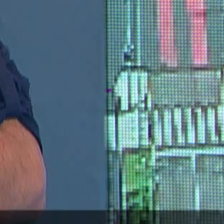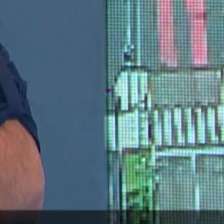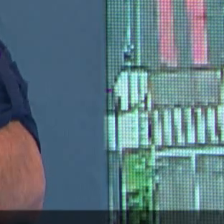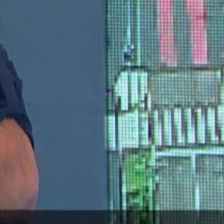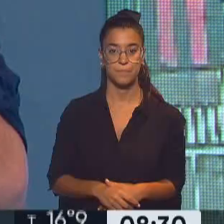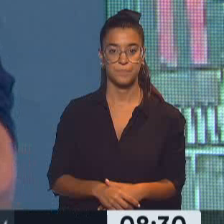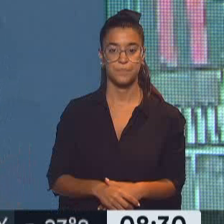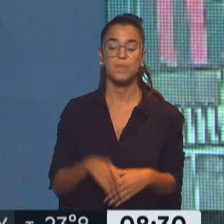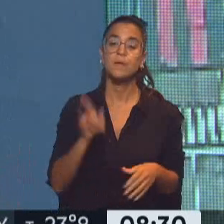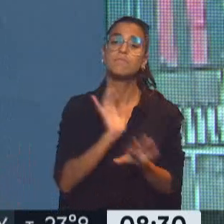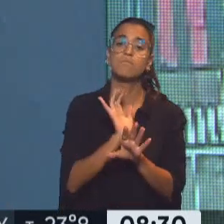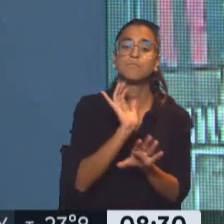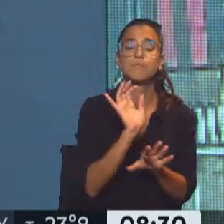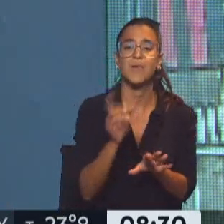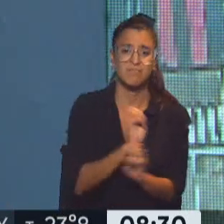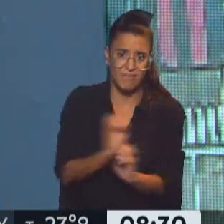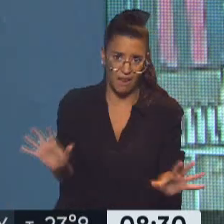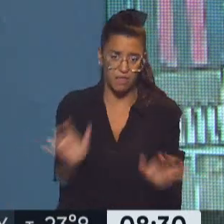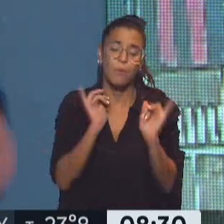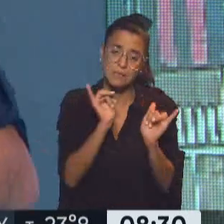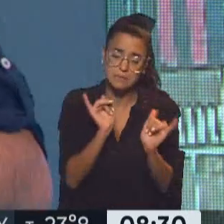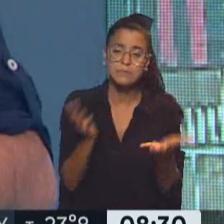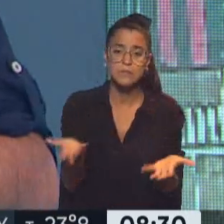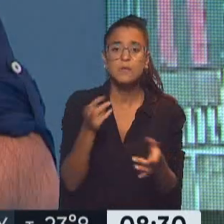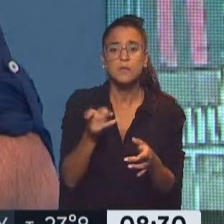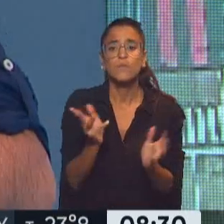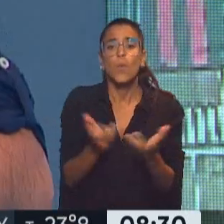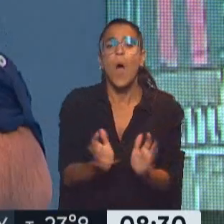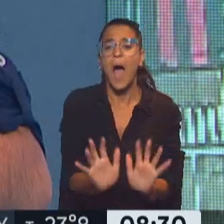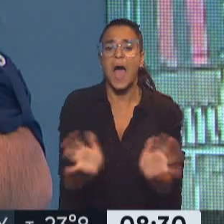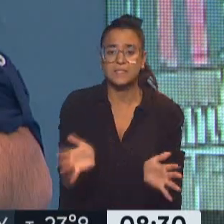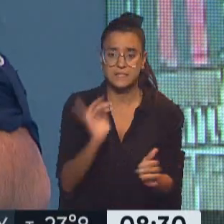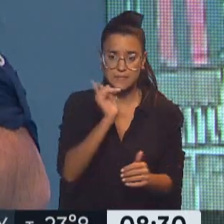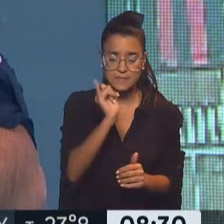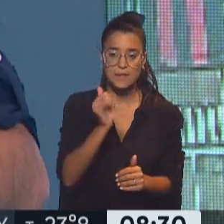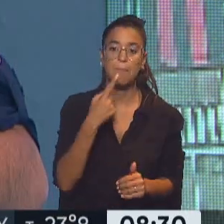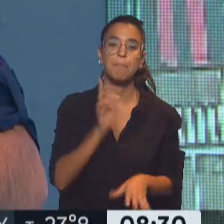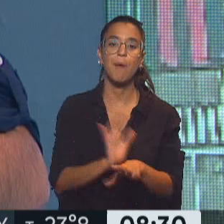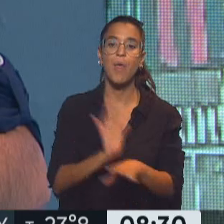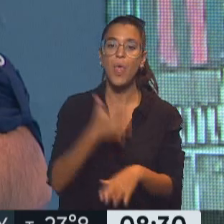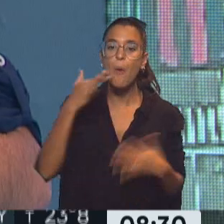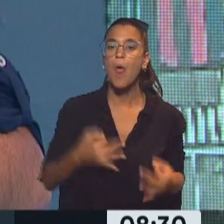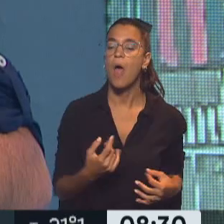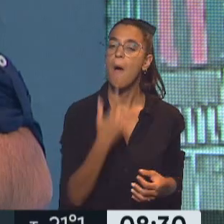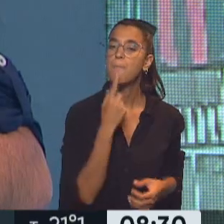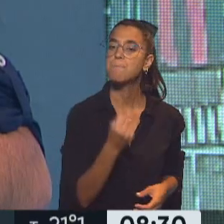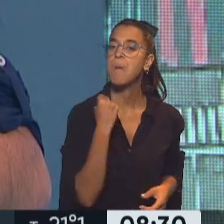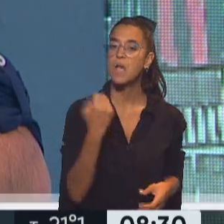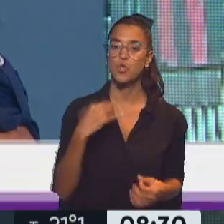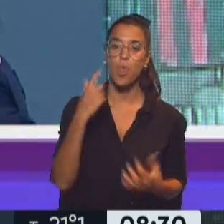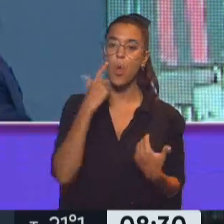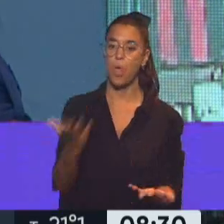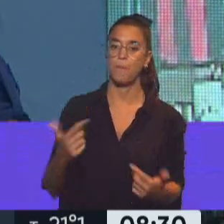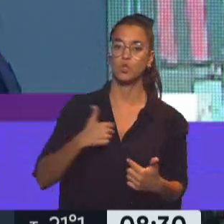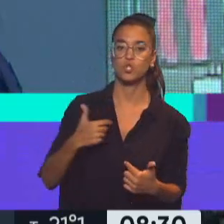así. Y funciona es un poco, tremenda, funciona un poco así, ¿no? Esto de que para ser un verdadero en sociedad tengo que demostrar todo el tiempo